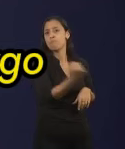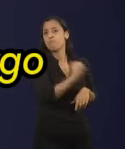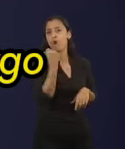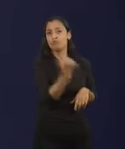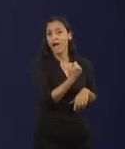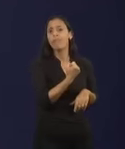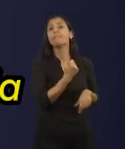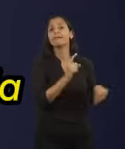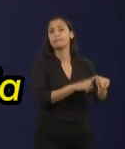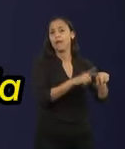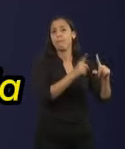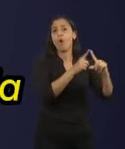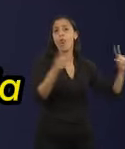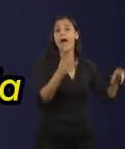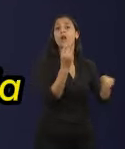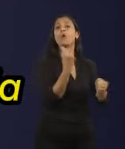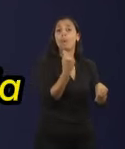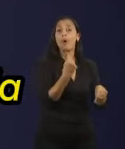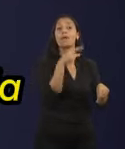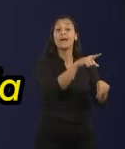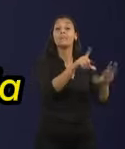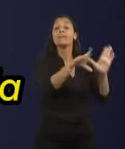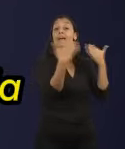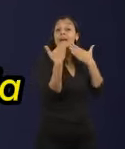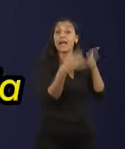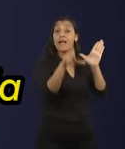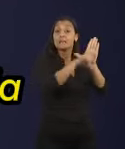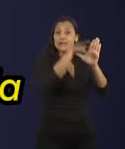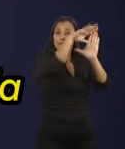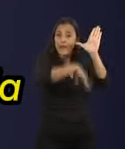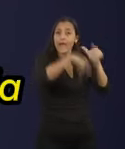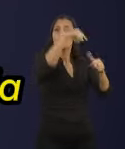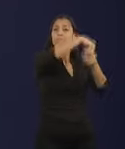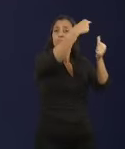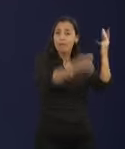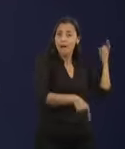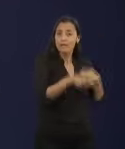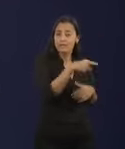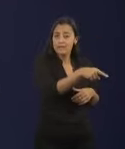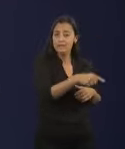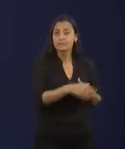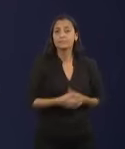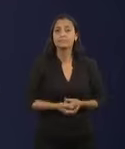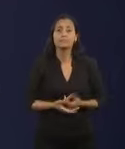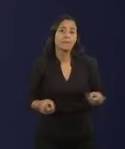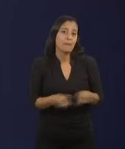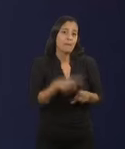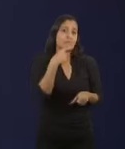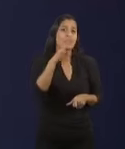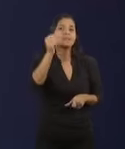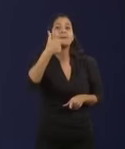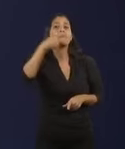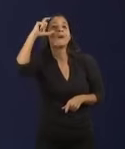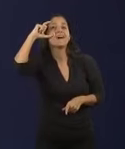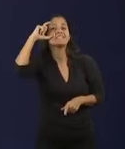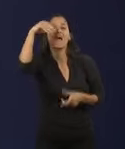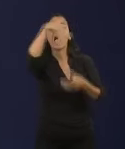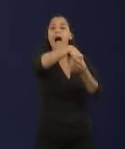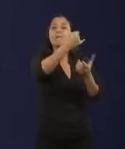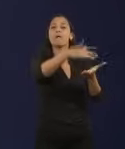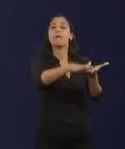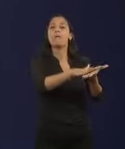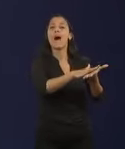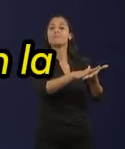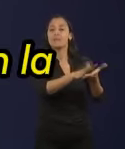de largo plazo porque creemos que tiene base la tal como su nombre indica la